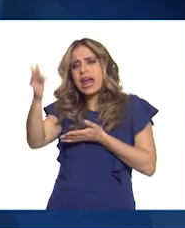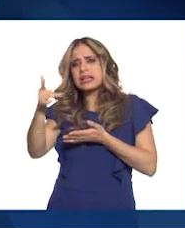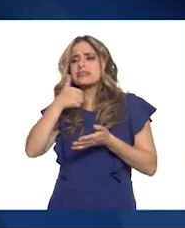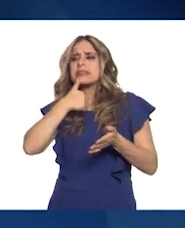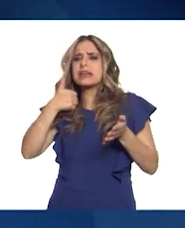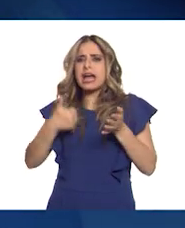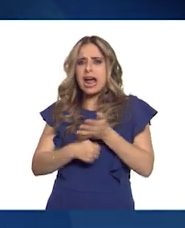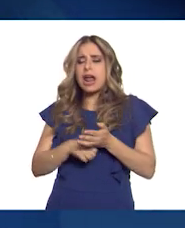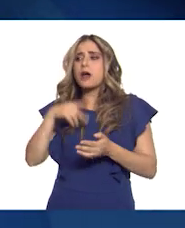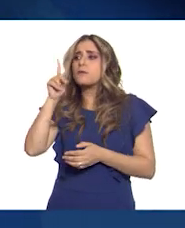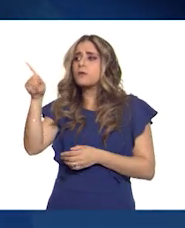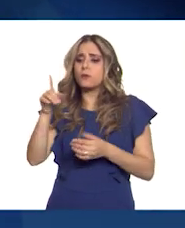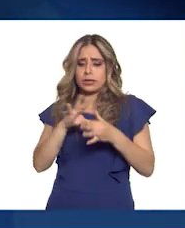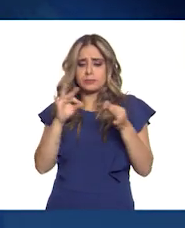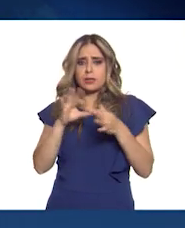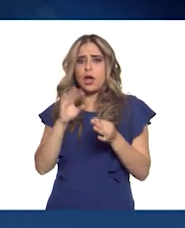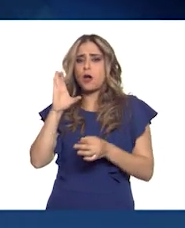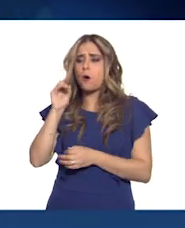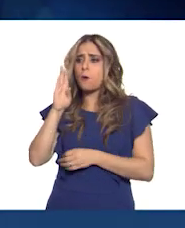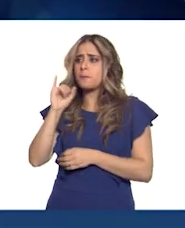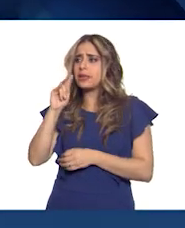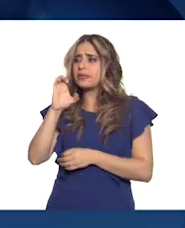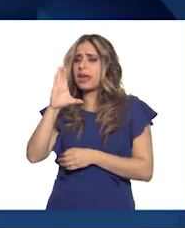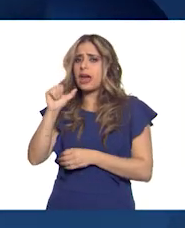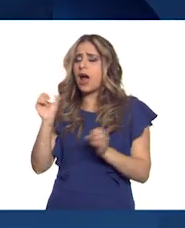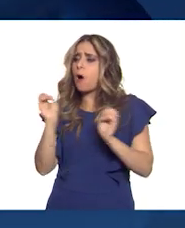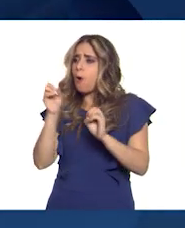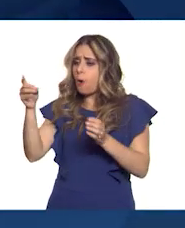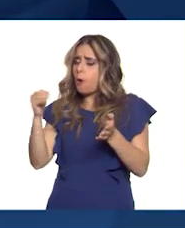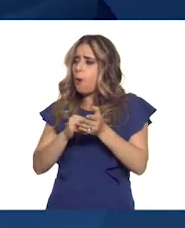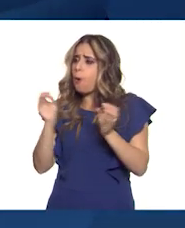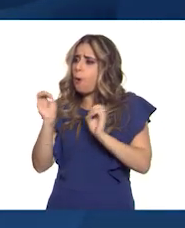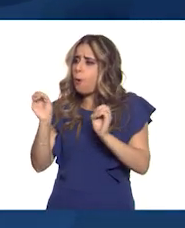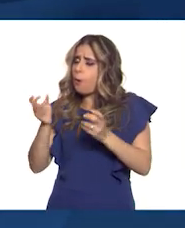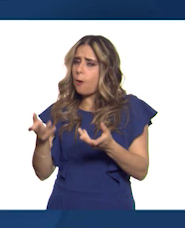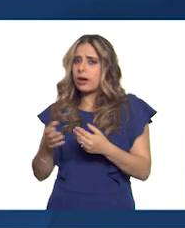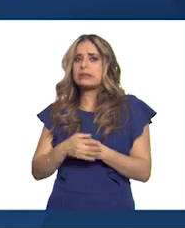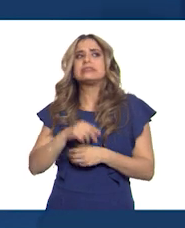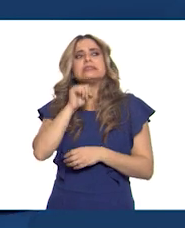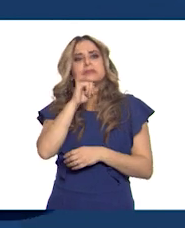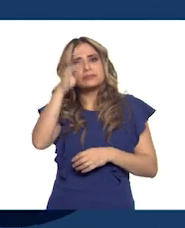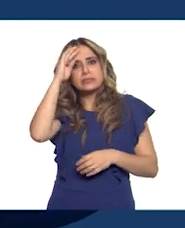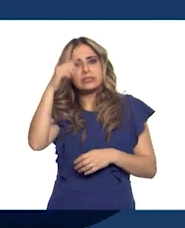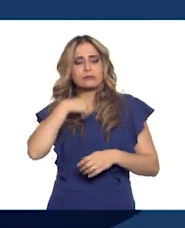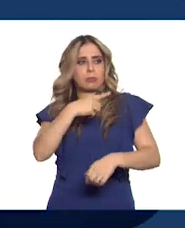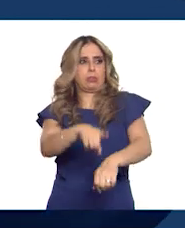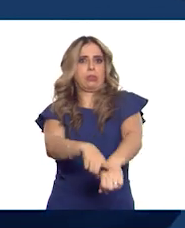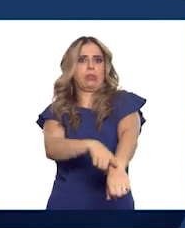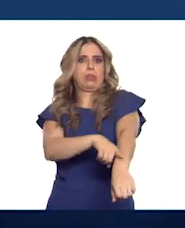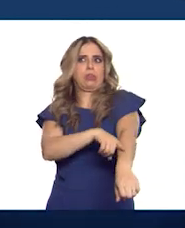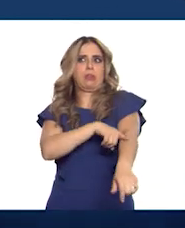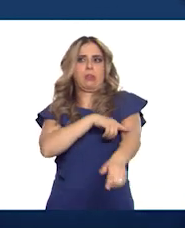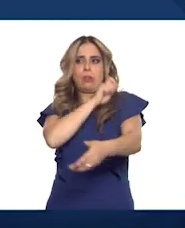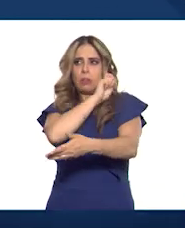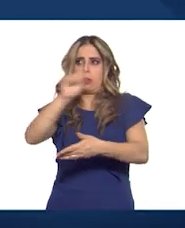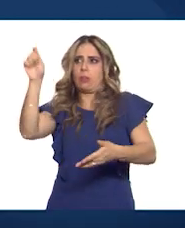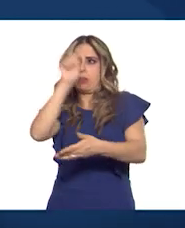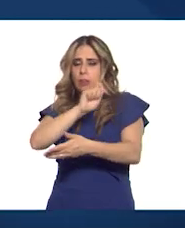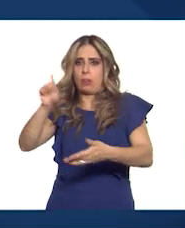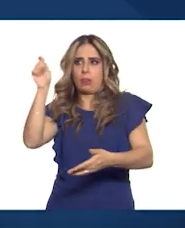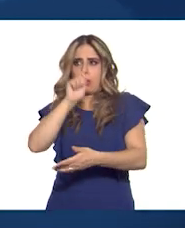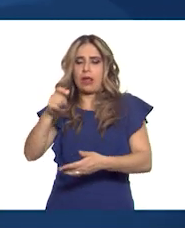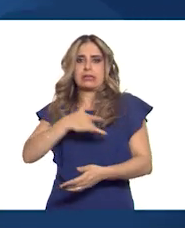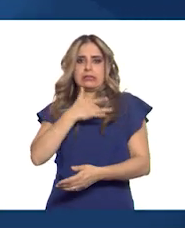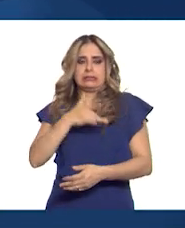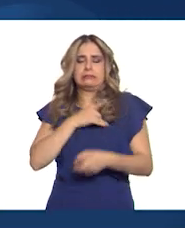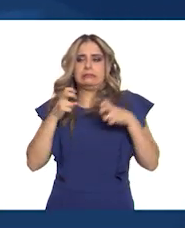la Conviteca. Ay, Gaby, ya sé, no lo hice allí. Y es que me estaba alargando mucho en la entrada. Me empecé a poner nerviosa al